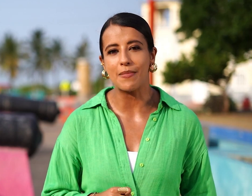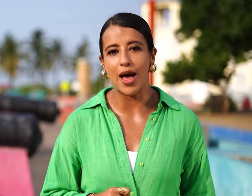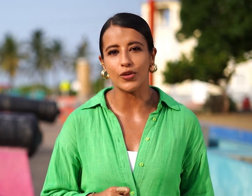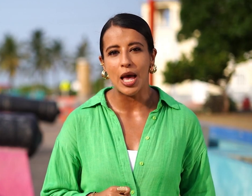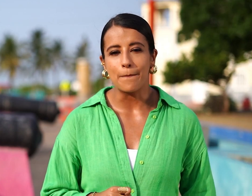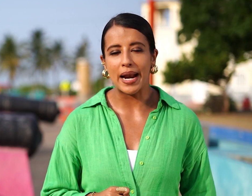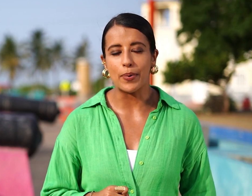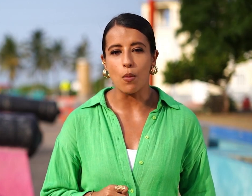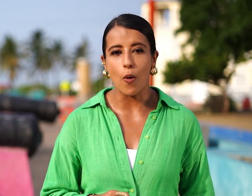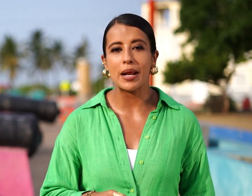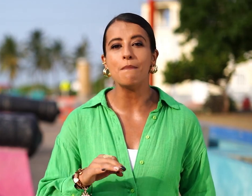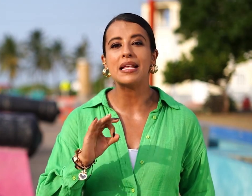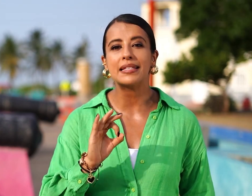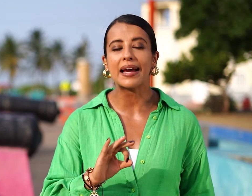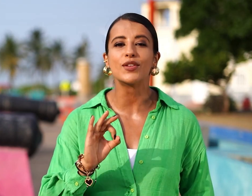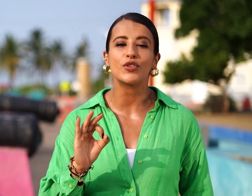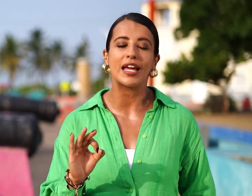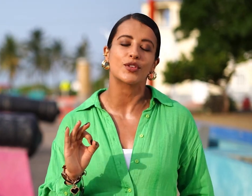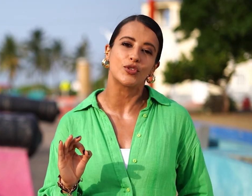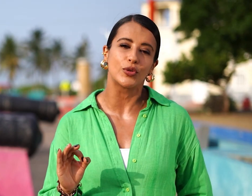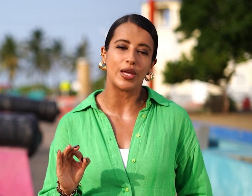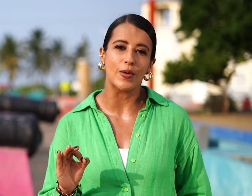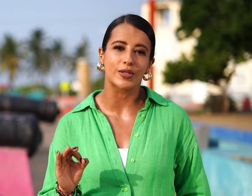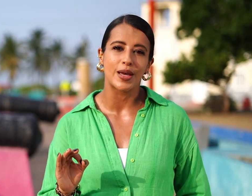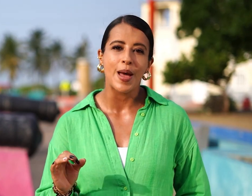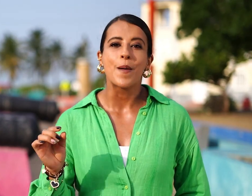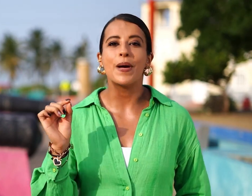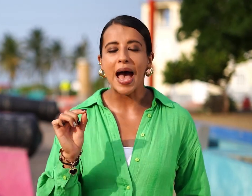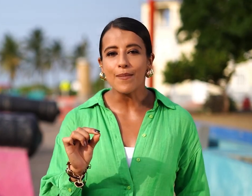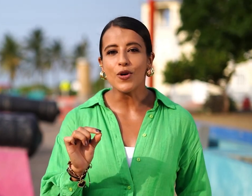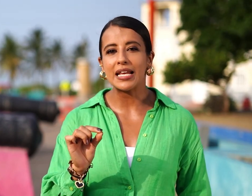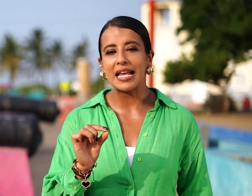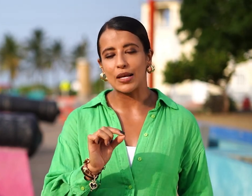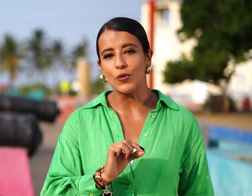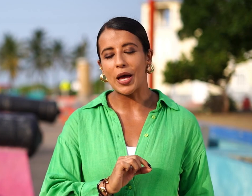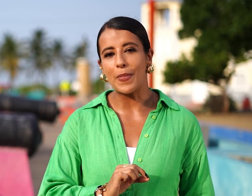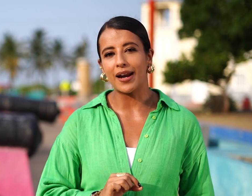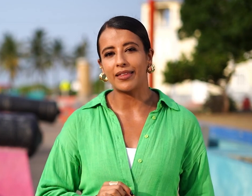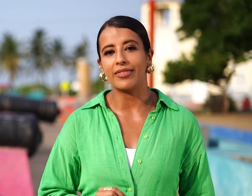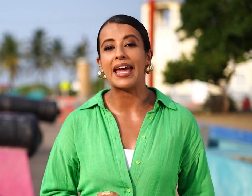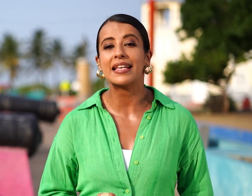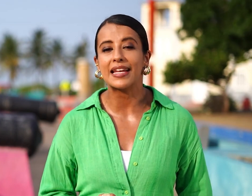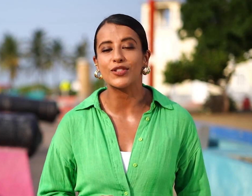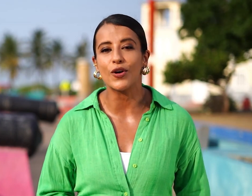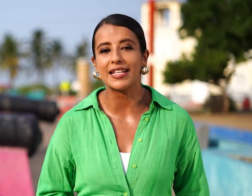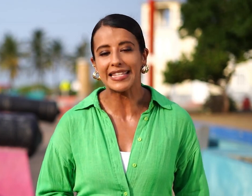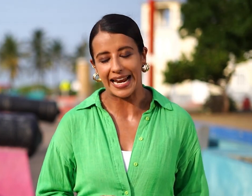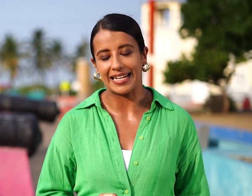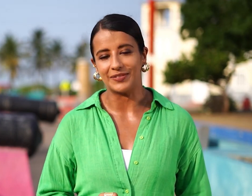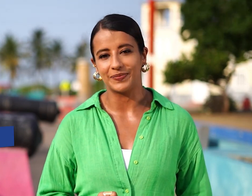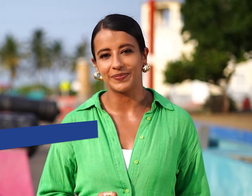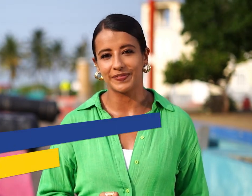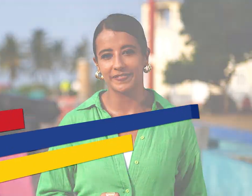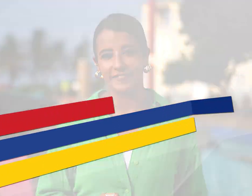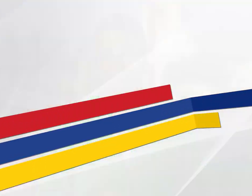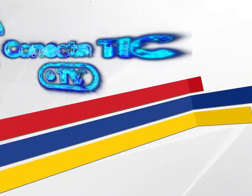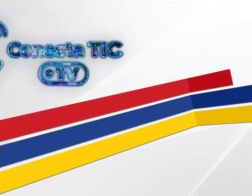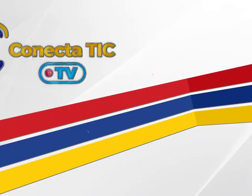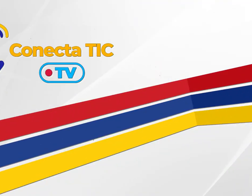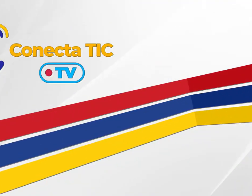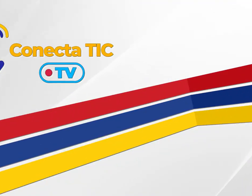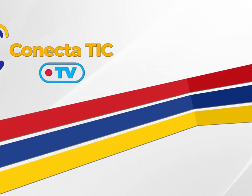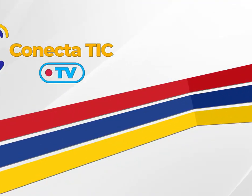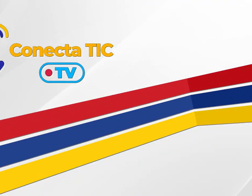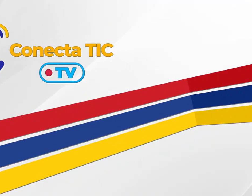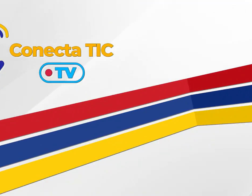dibujos animados para promover mensajes sociales constructivos. Veamos la segunda parte de esta historia central.